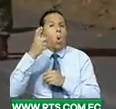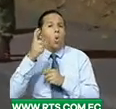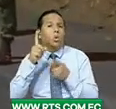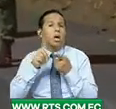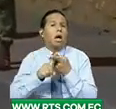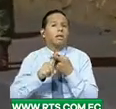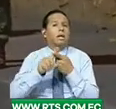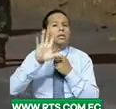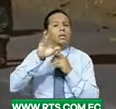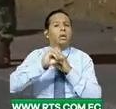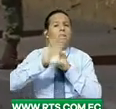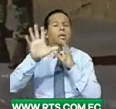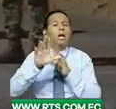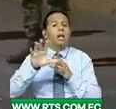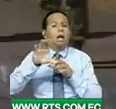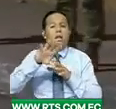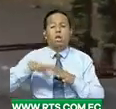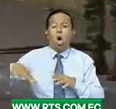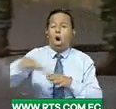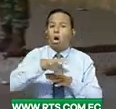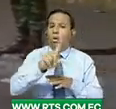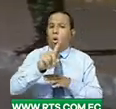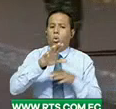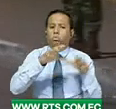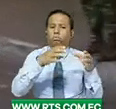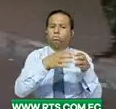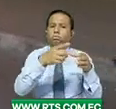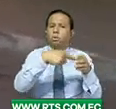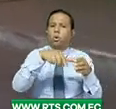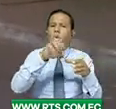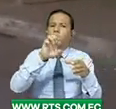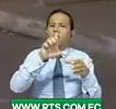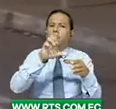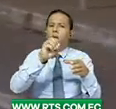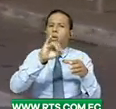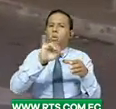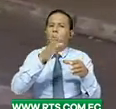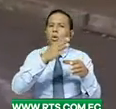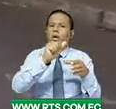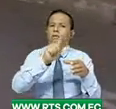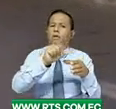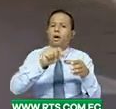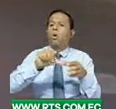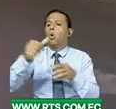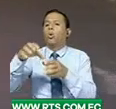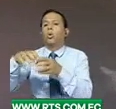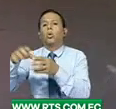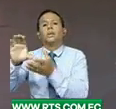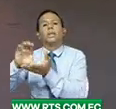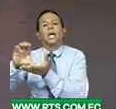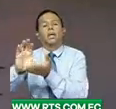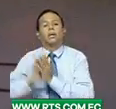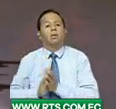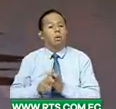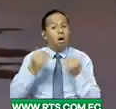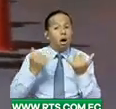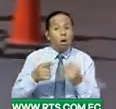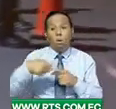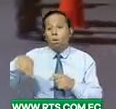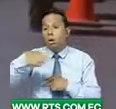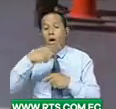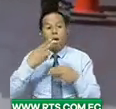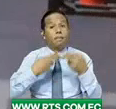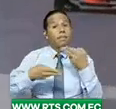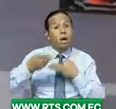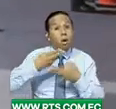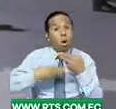No, solamente corresponde a la parroquia Eloy Alfaro, es decir, los circuitos Centro y circuito Gilbert. ¿Los locales están cerrando en este momento? Al momento los locales están